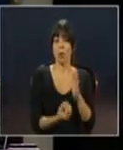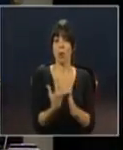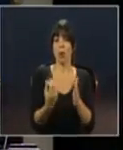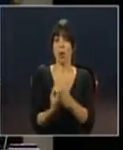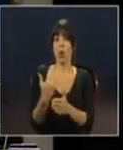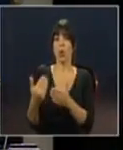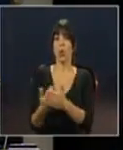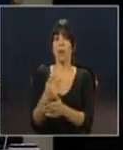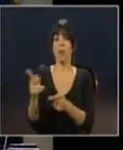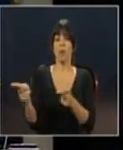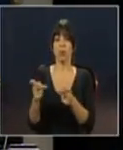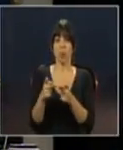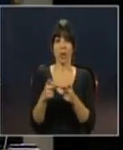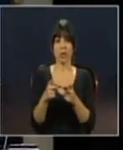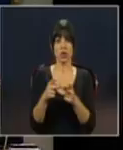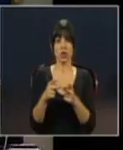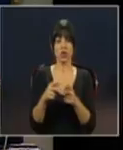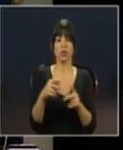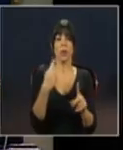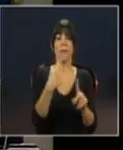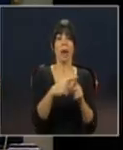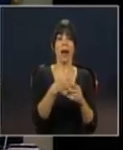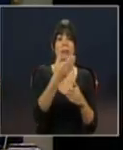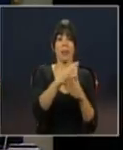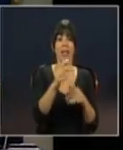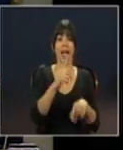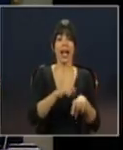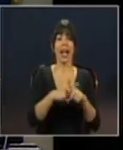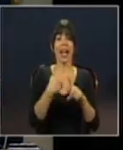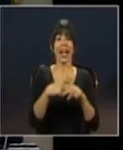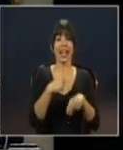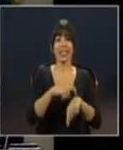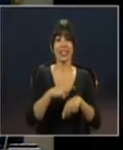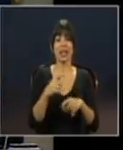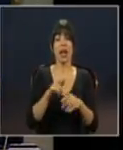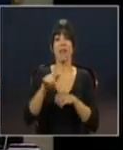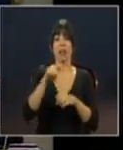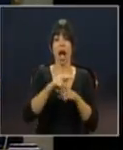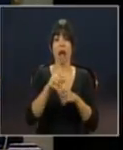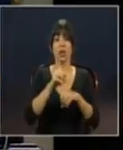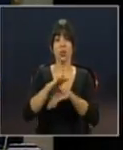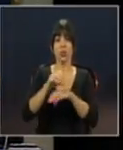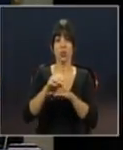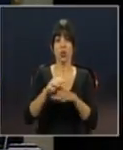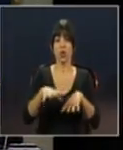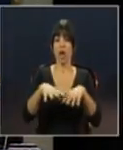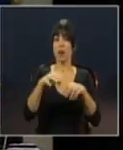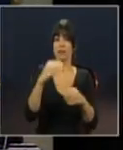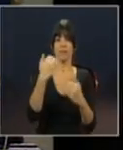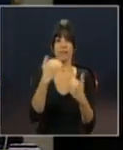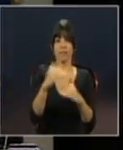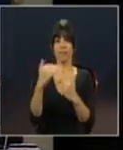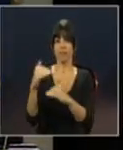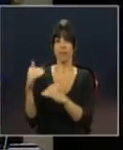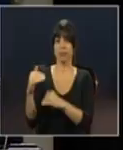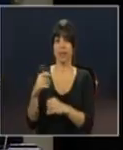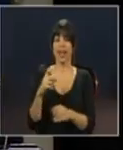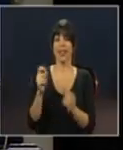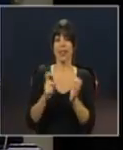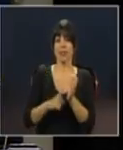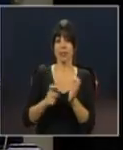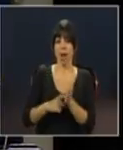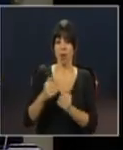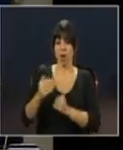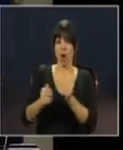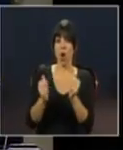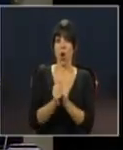nuevas plazas y controla partidas como tiempo extra, viajes y consultorías, y la estrategia de gestión de deuda, junto con el manejo de